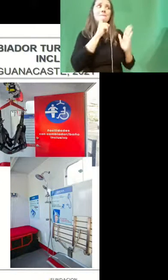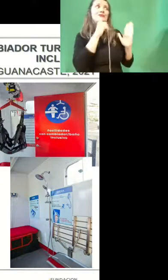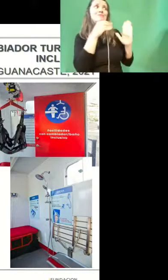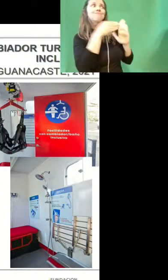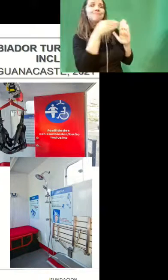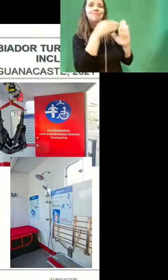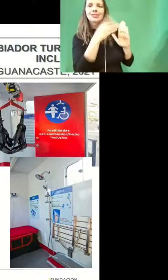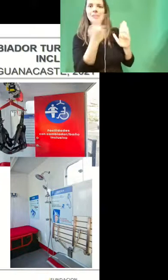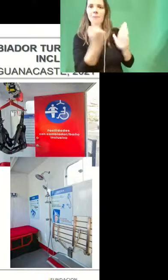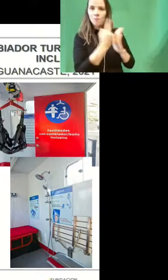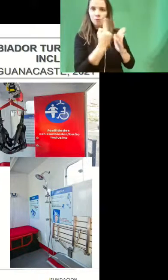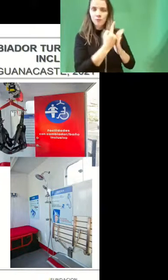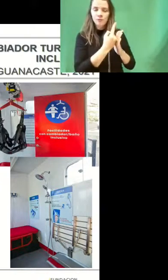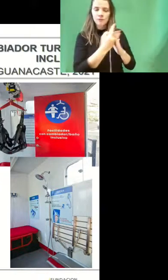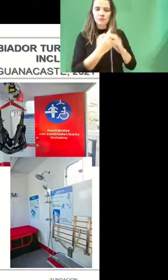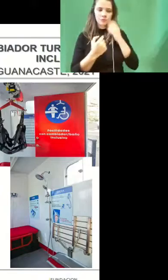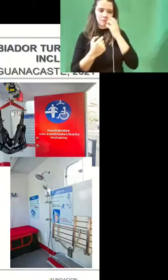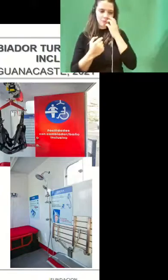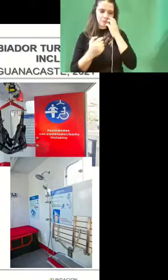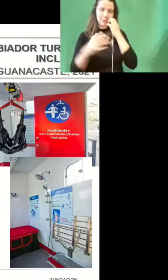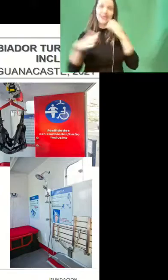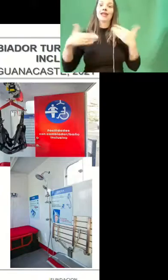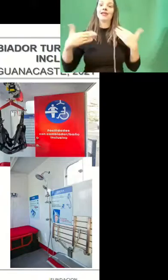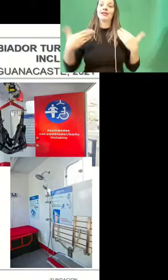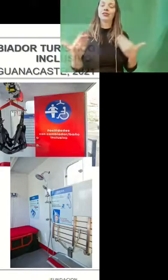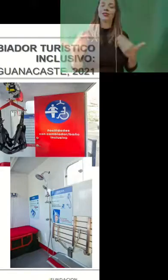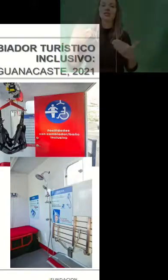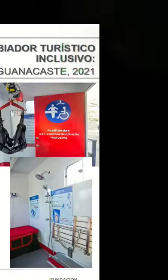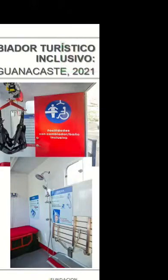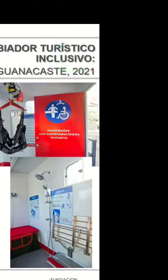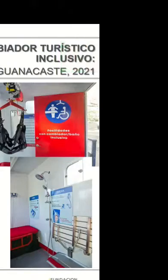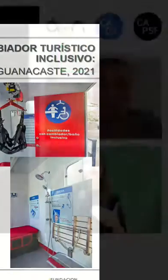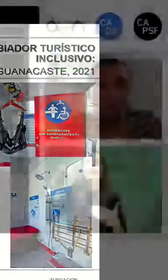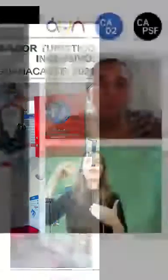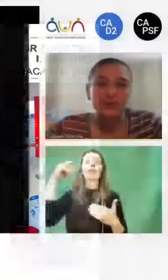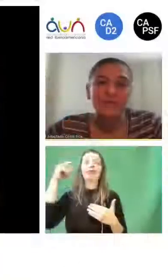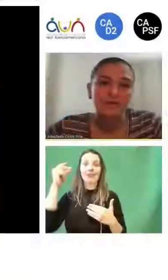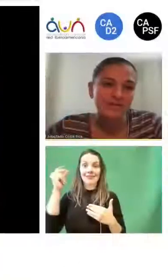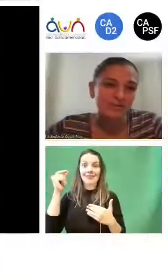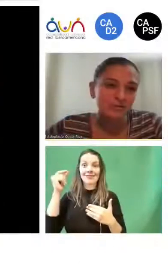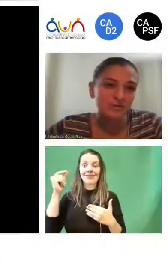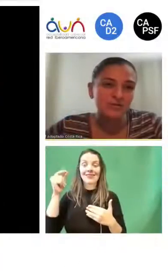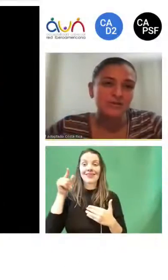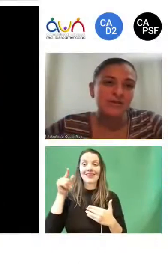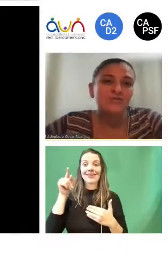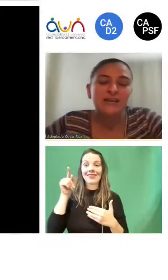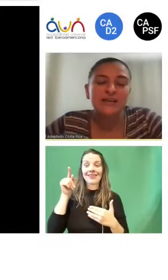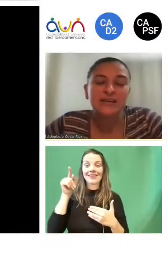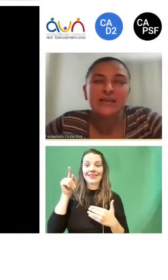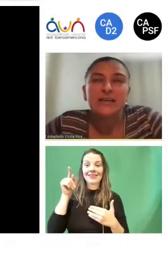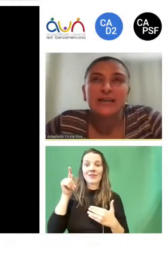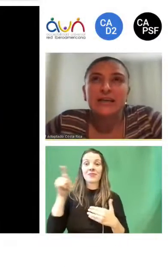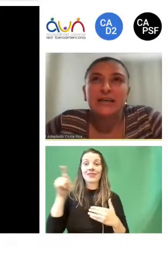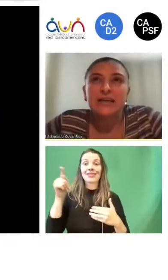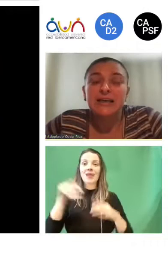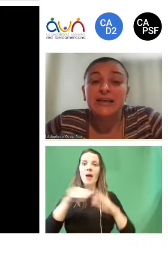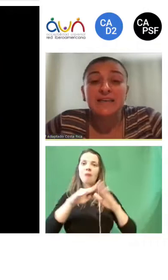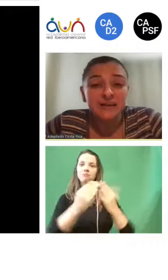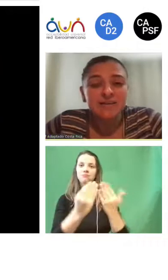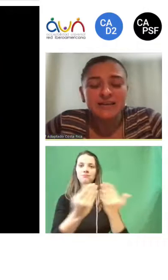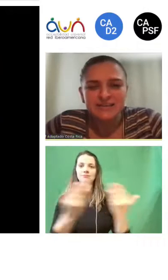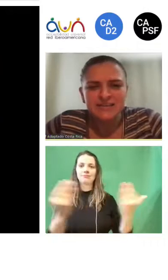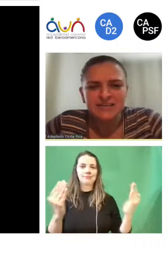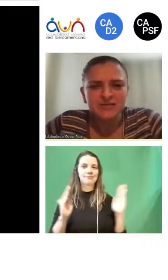de basándonos en el modelo de Changing Places o cambiadores inclusivos que surgen